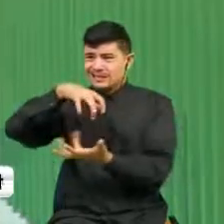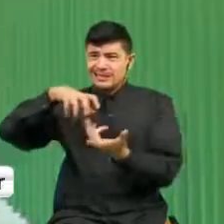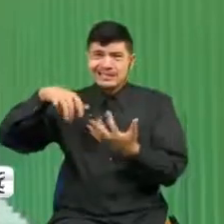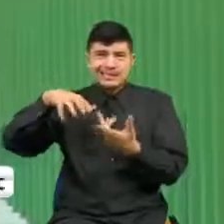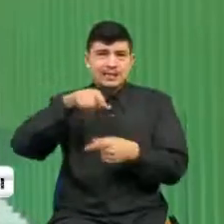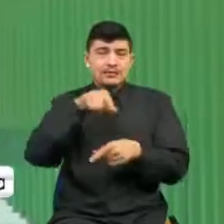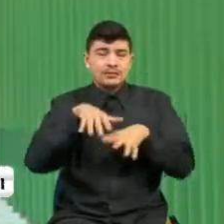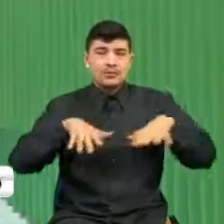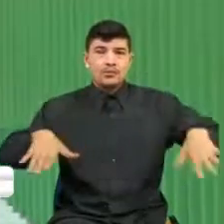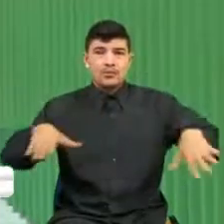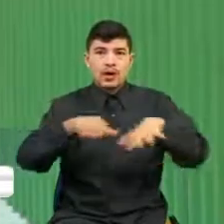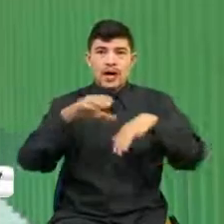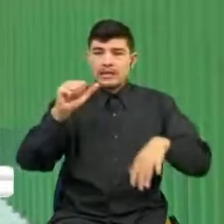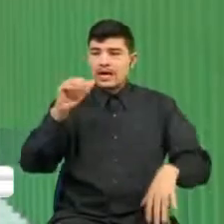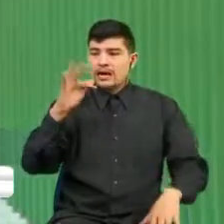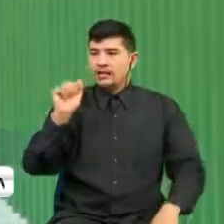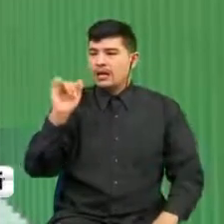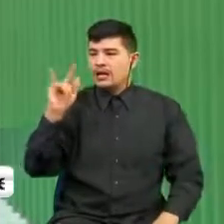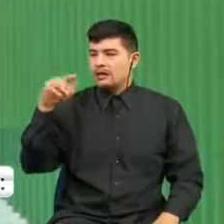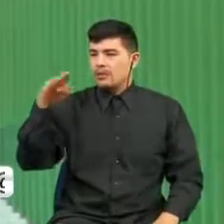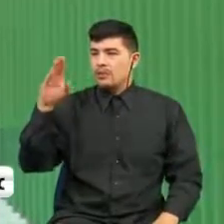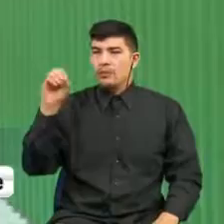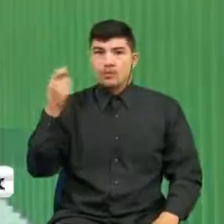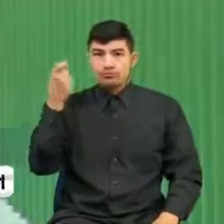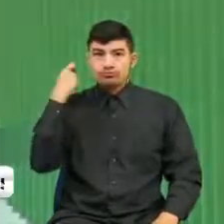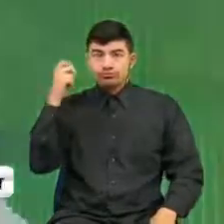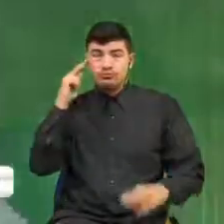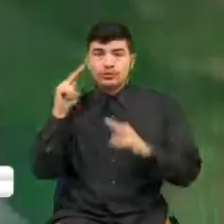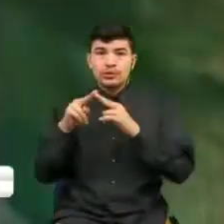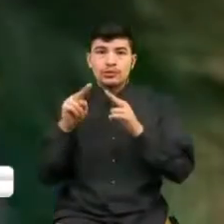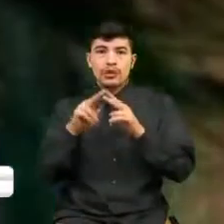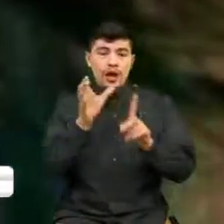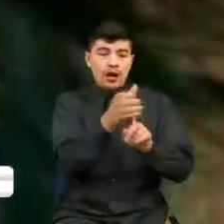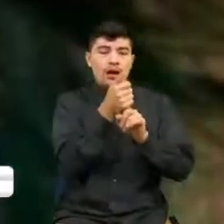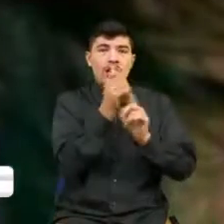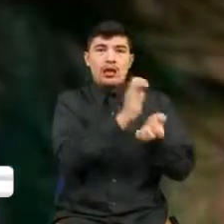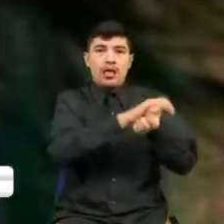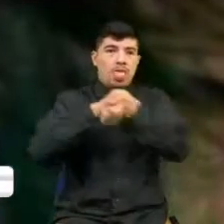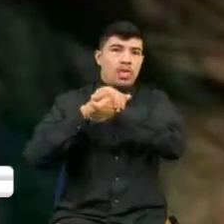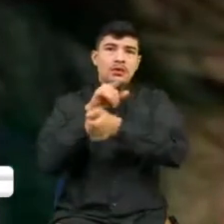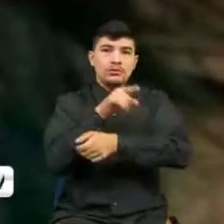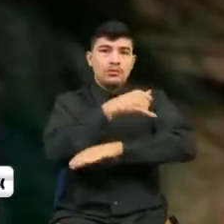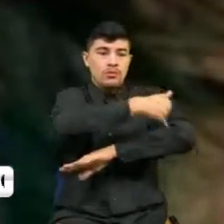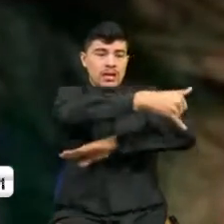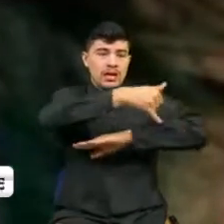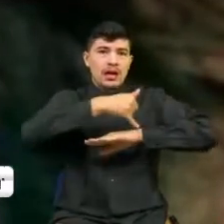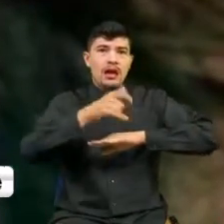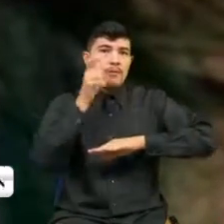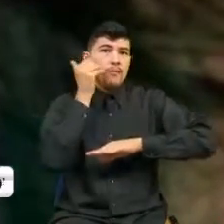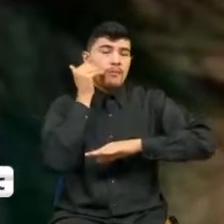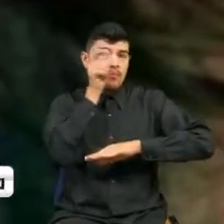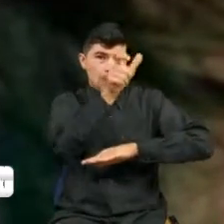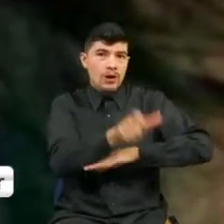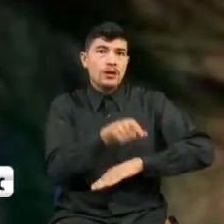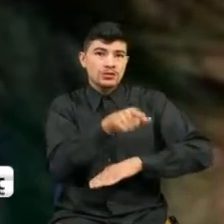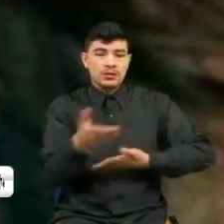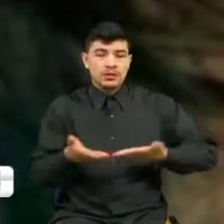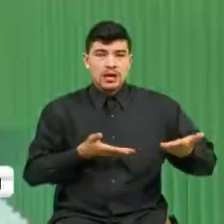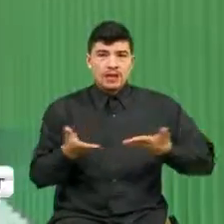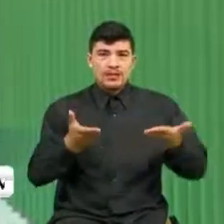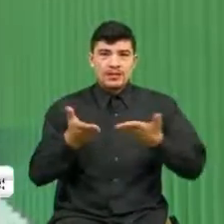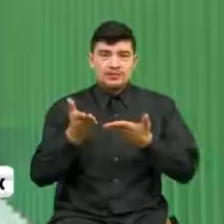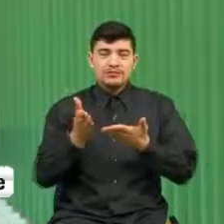del Catatumbo. En las últimas horas se conoció el secuestro de una ingeniera al servicio de una empresa palmicultora